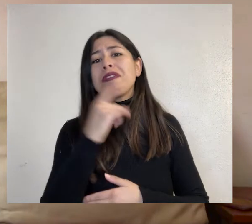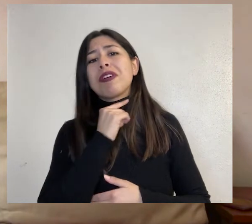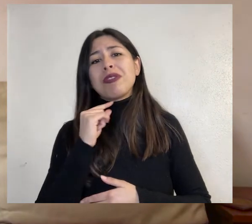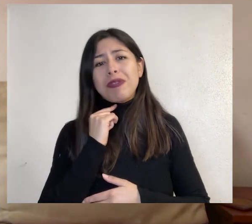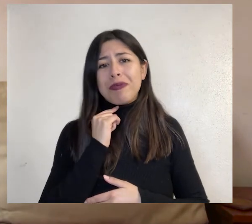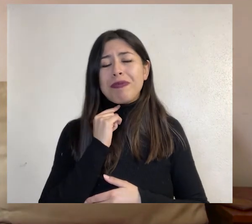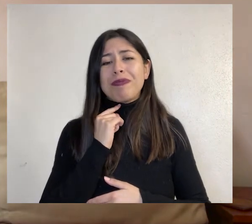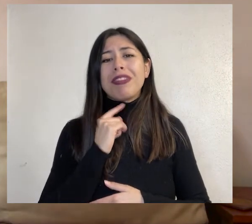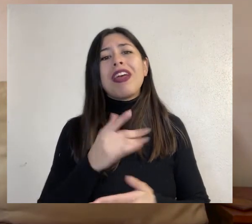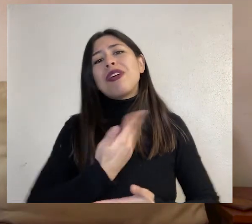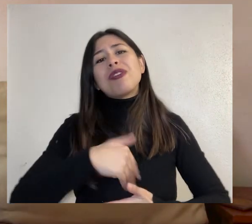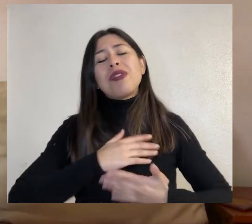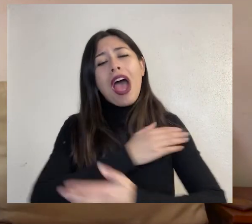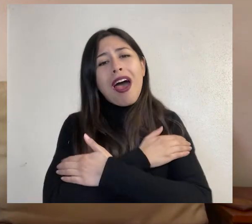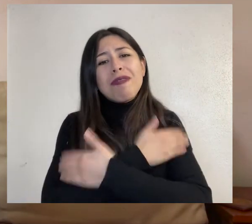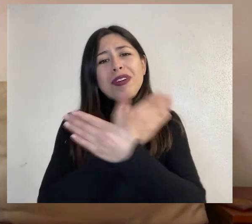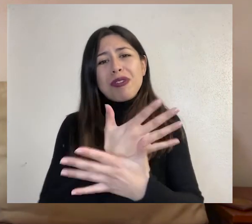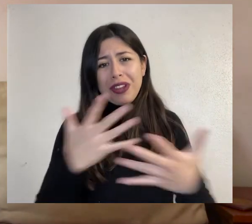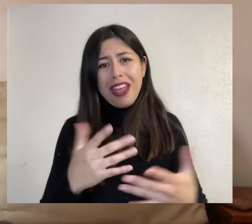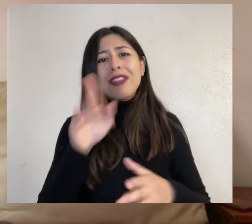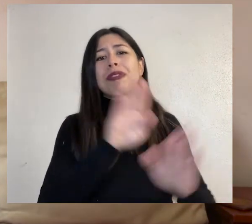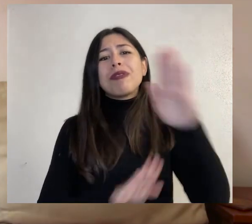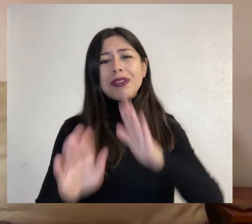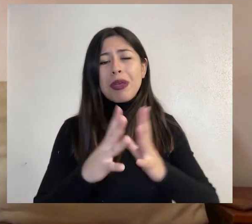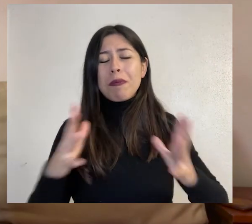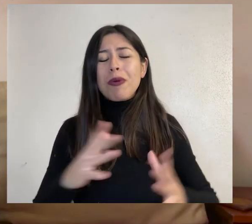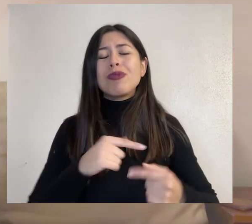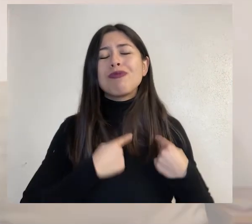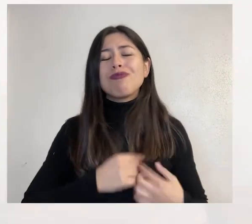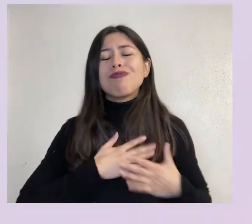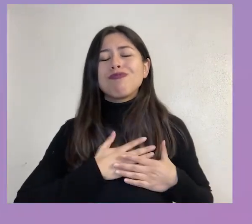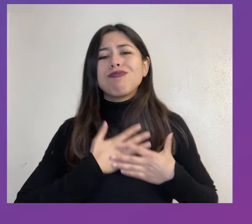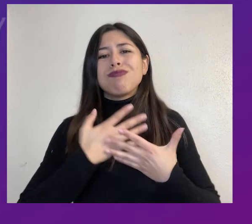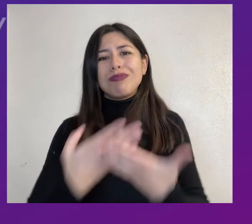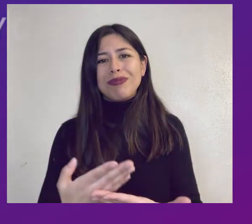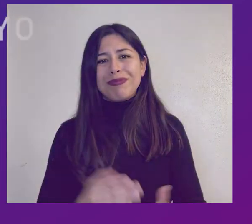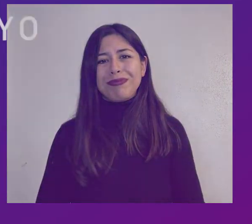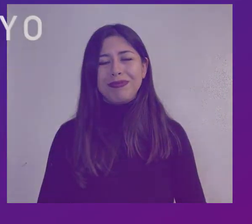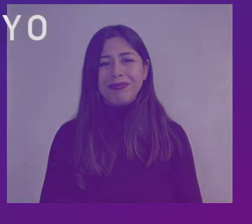un abrazo grande, amoroso y calientito al corazón. Cuídate mucho, cuídense mucho.